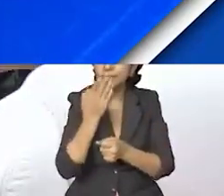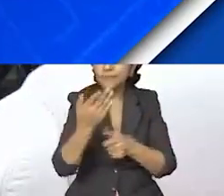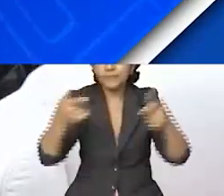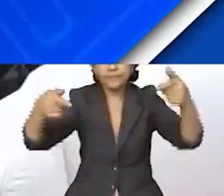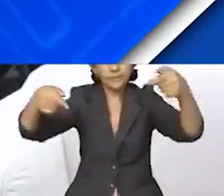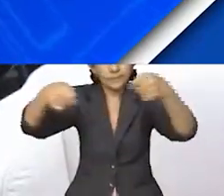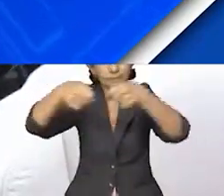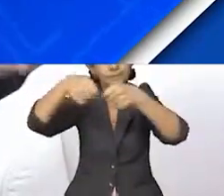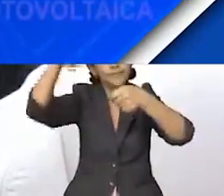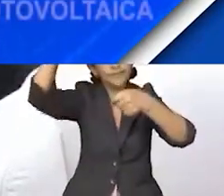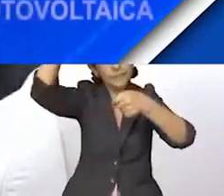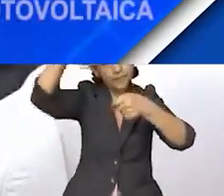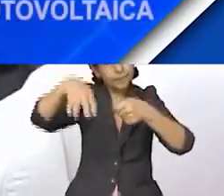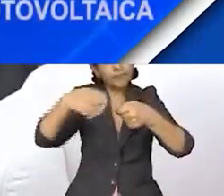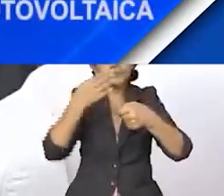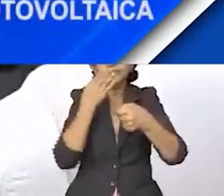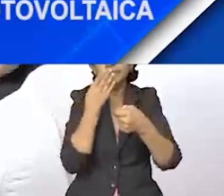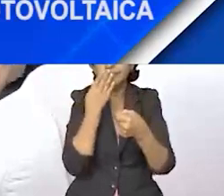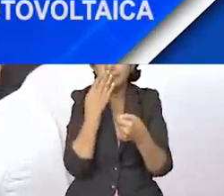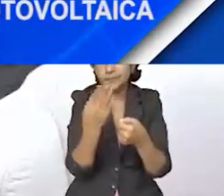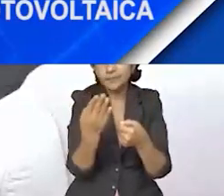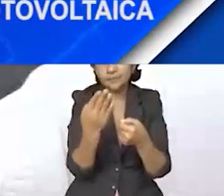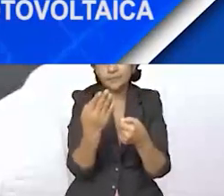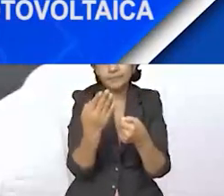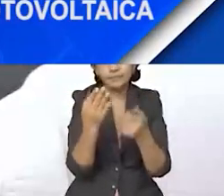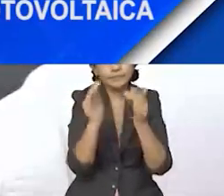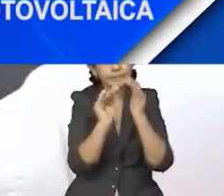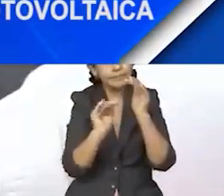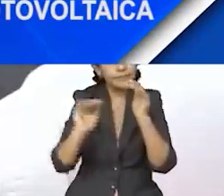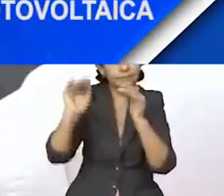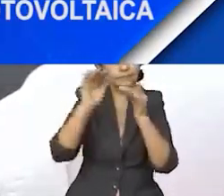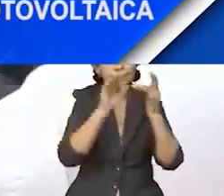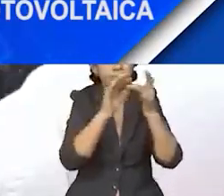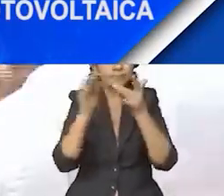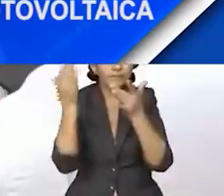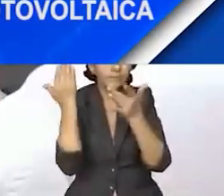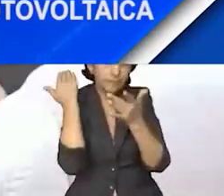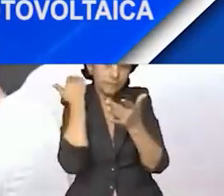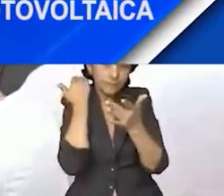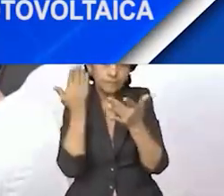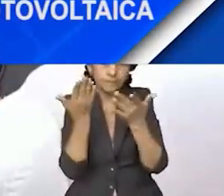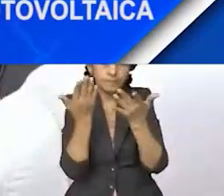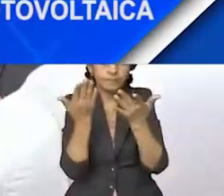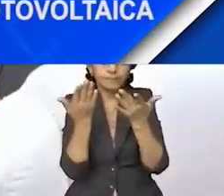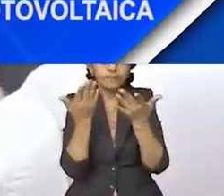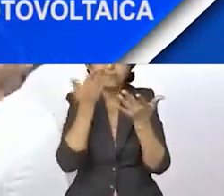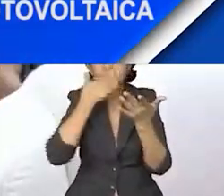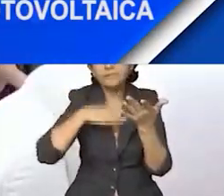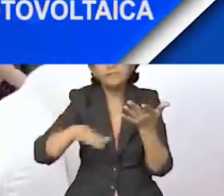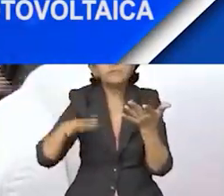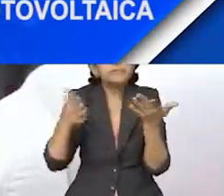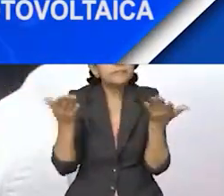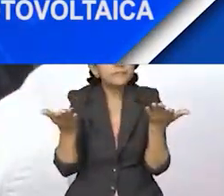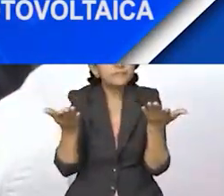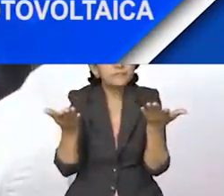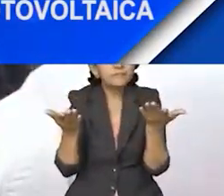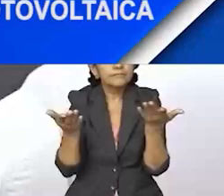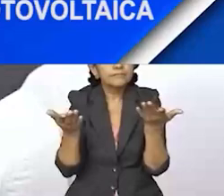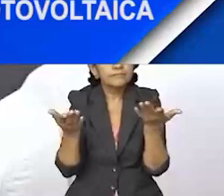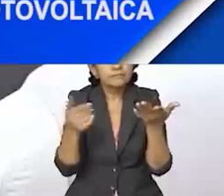generación y distribución altamente costoso y totalmente ineficiente